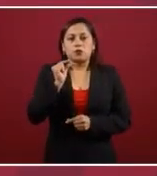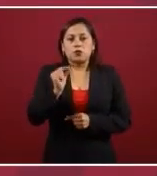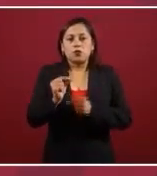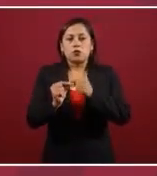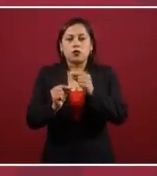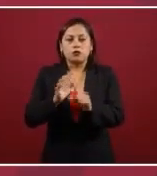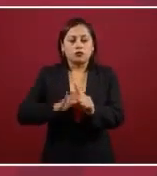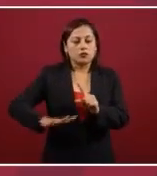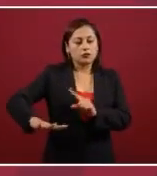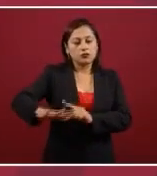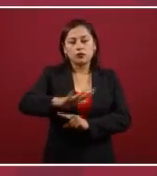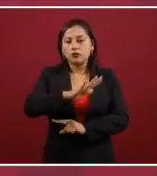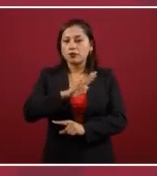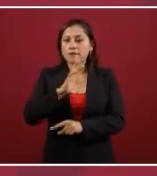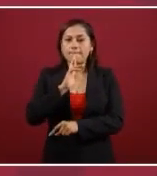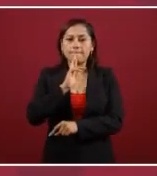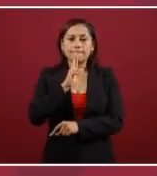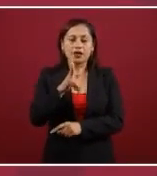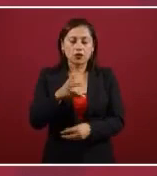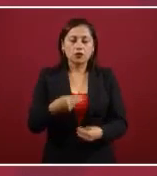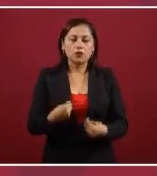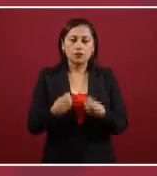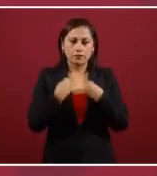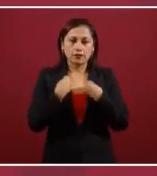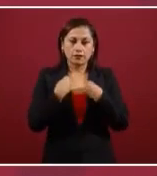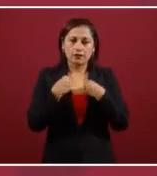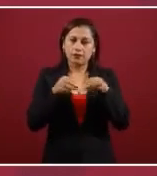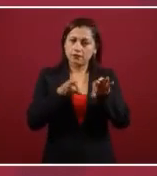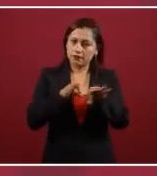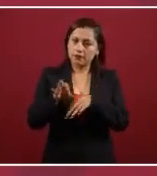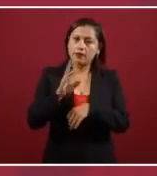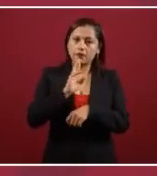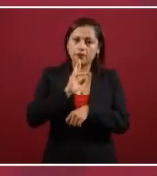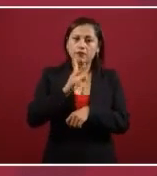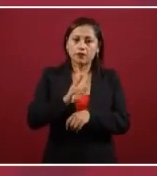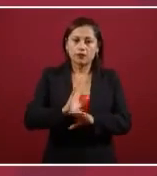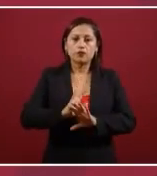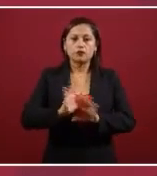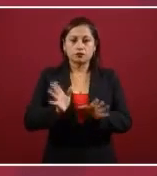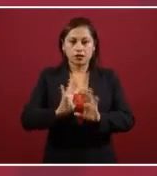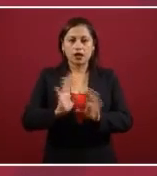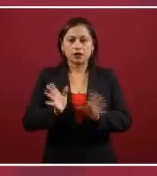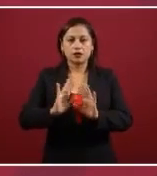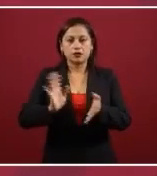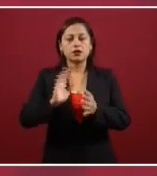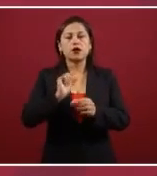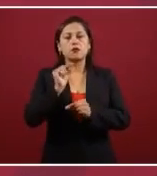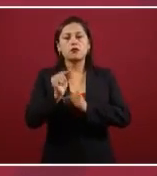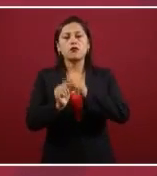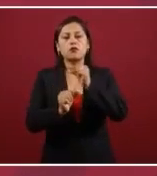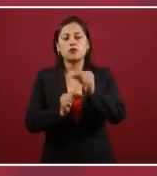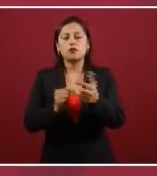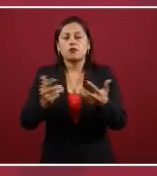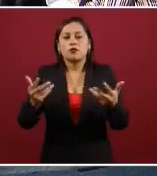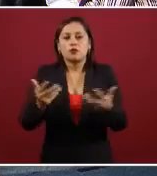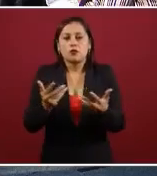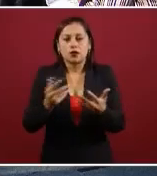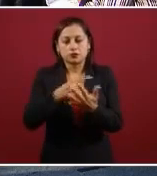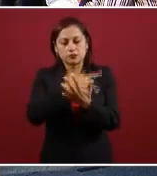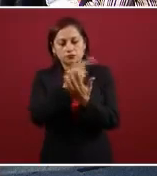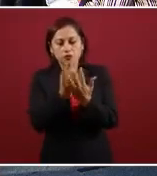y de trabajo. Se está haciendo con todos estos programas,